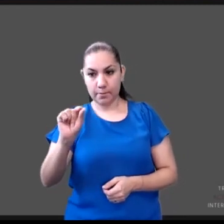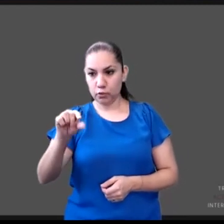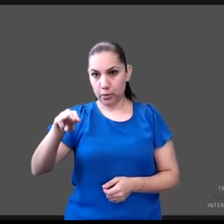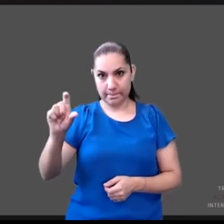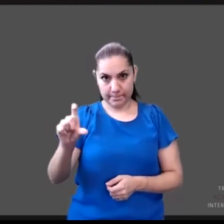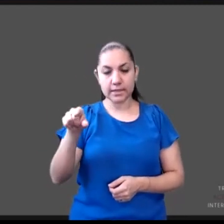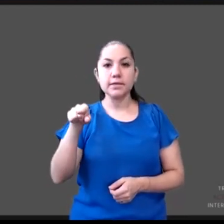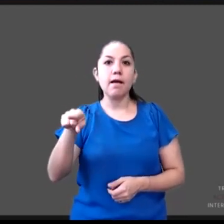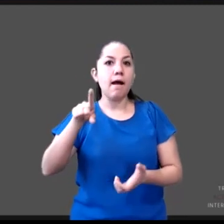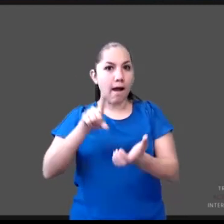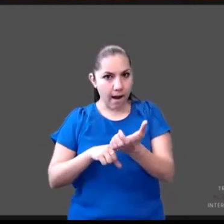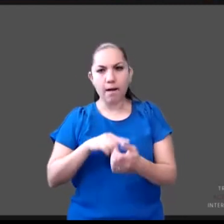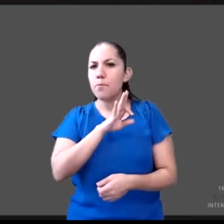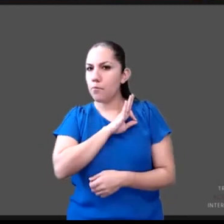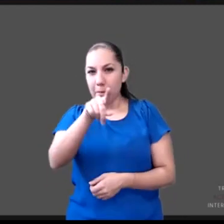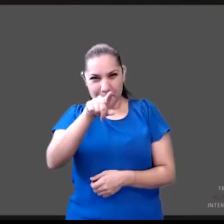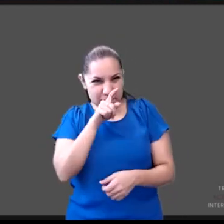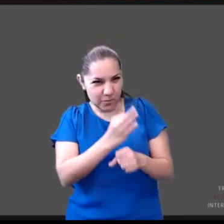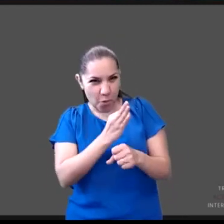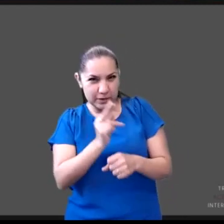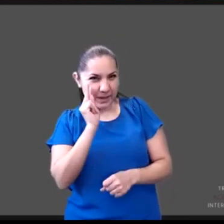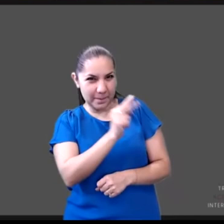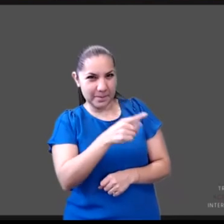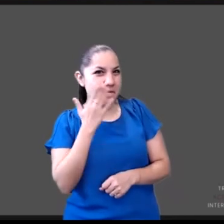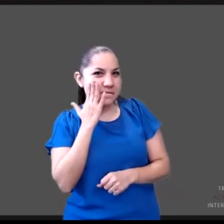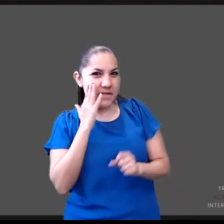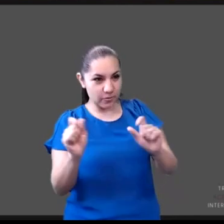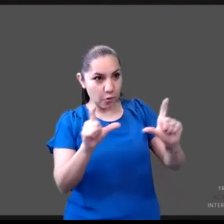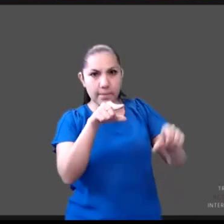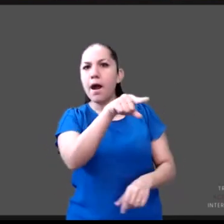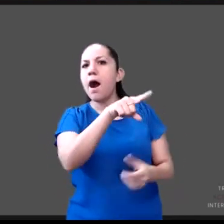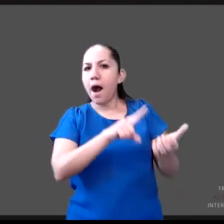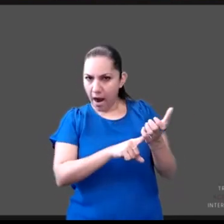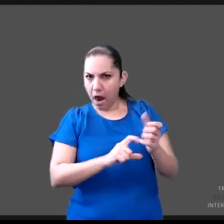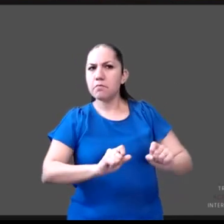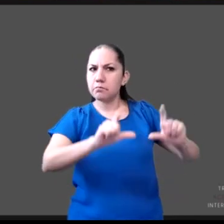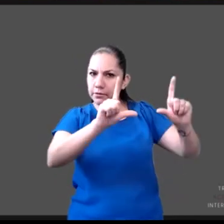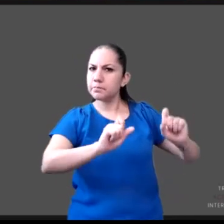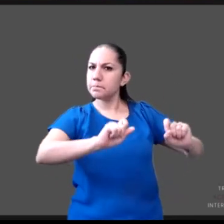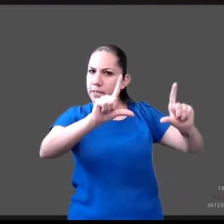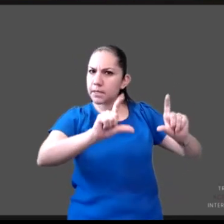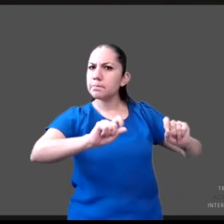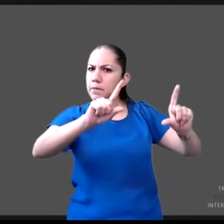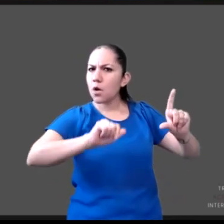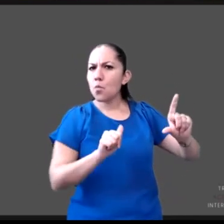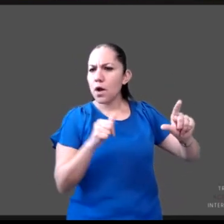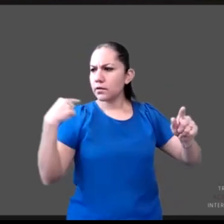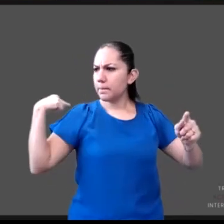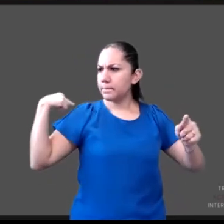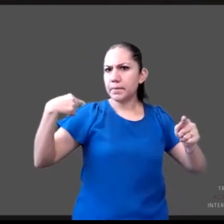esto por Facebook, Cipina MX. Ahí están la totalidad de los 30 conversatorios y también están en el canal de